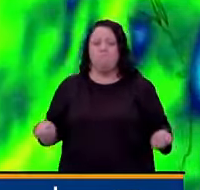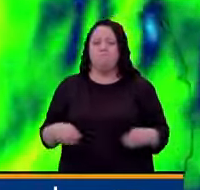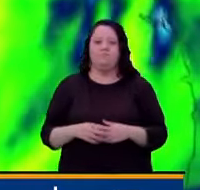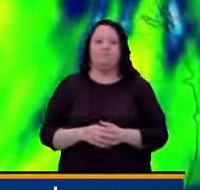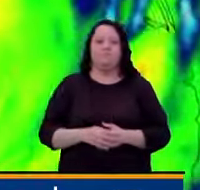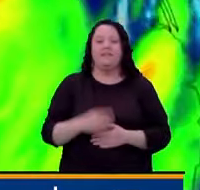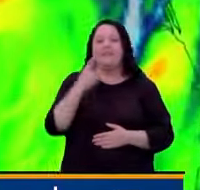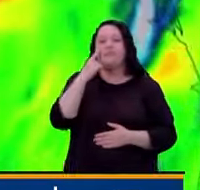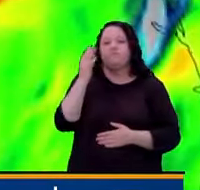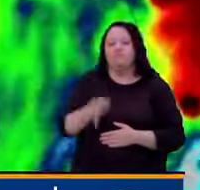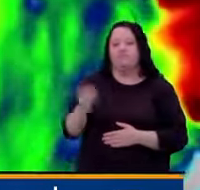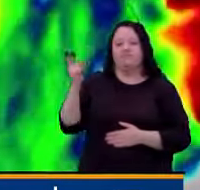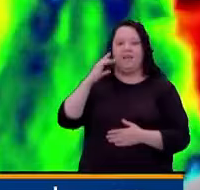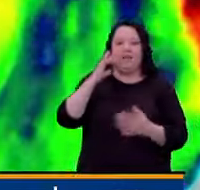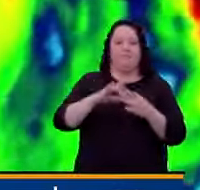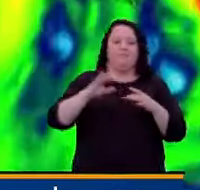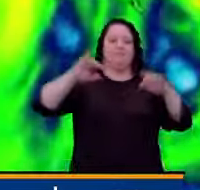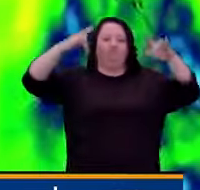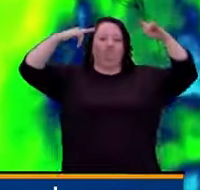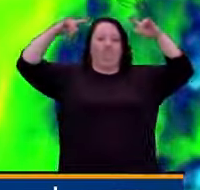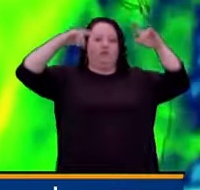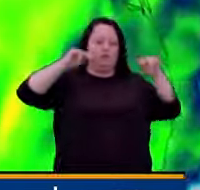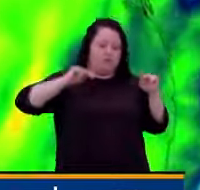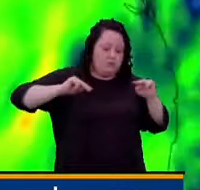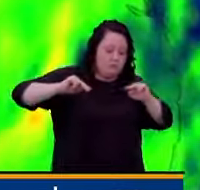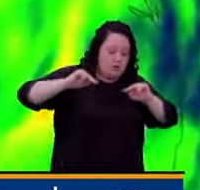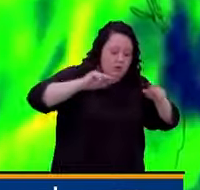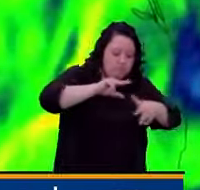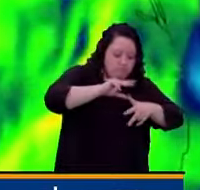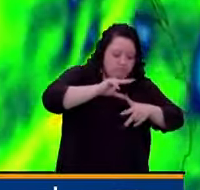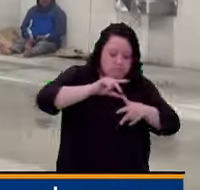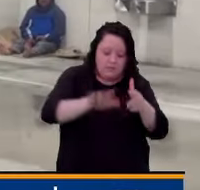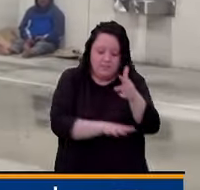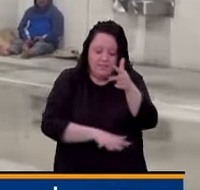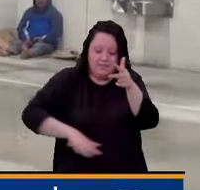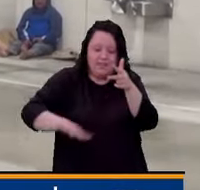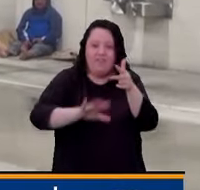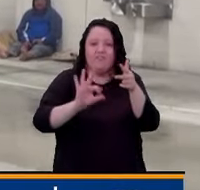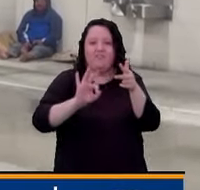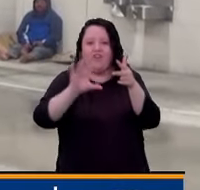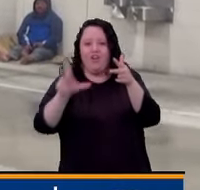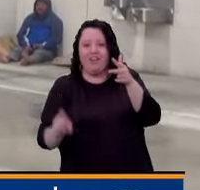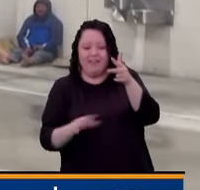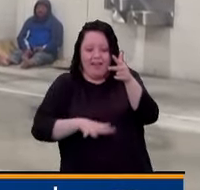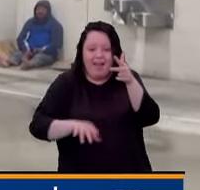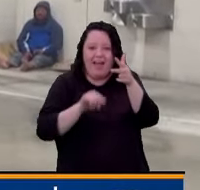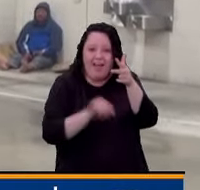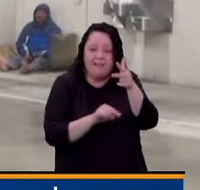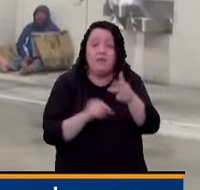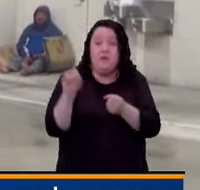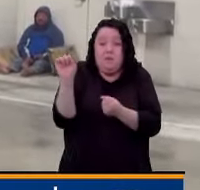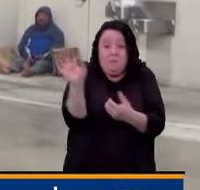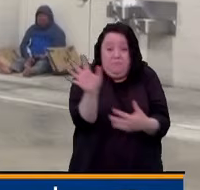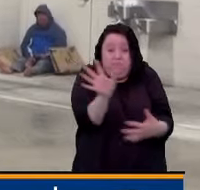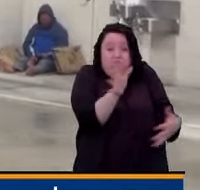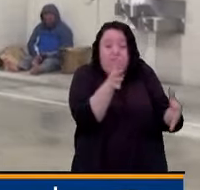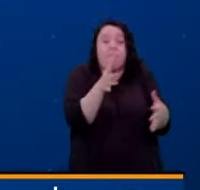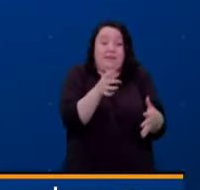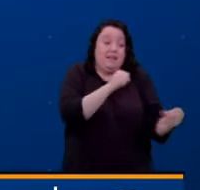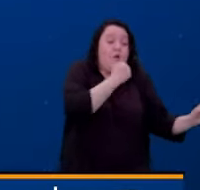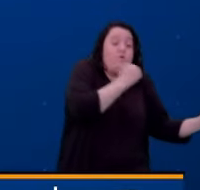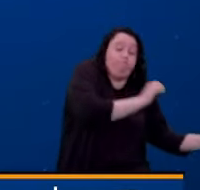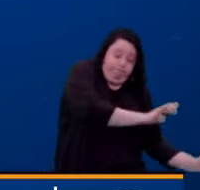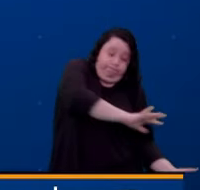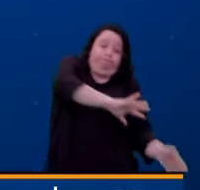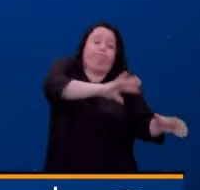Así se veía desde los satélites el huracán entrando a Florida. Junto a los vientos vinieron las marejadas ciclónicas e